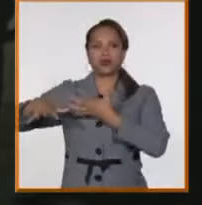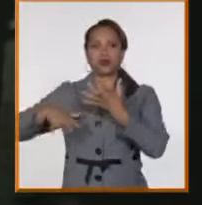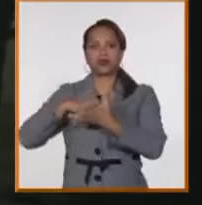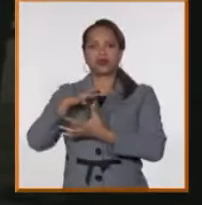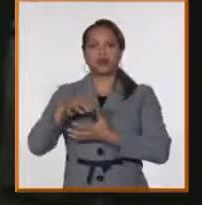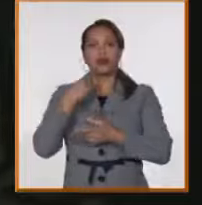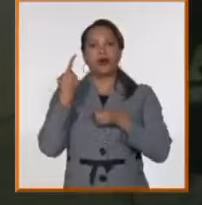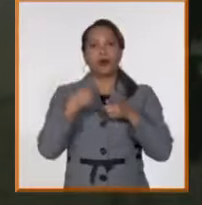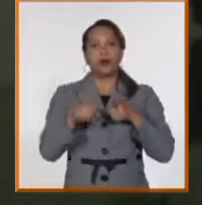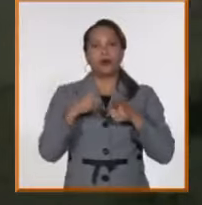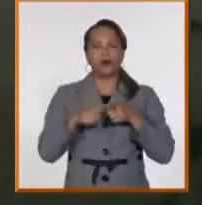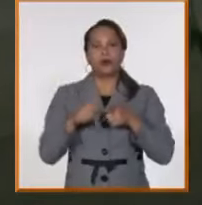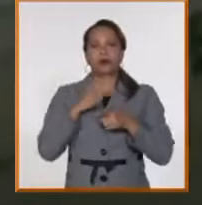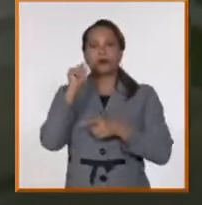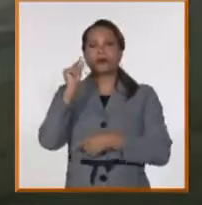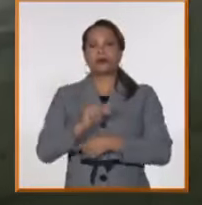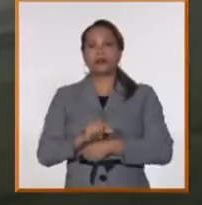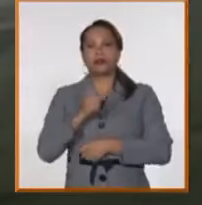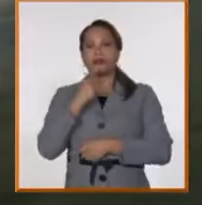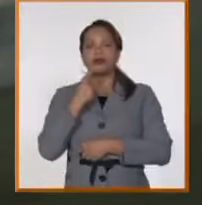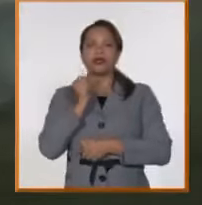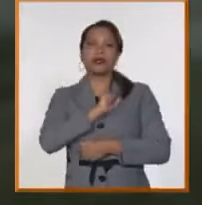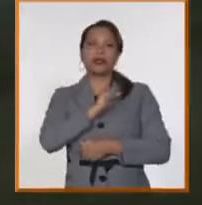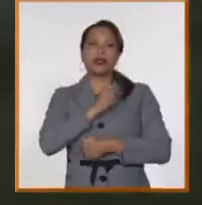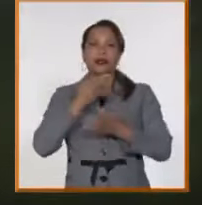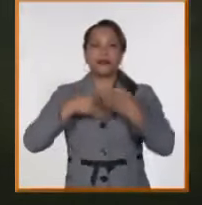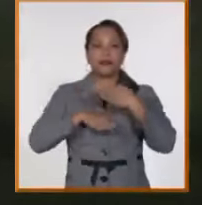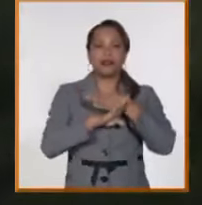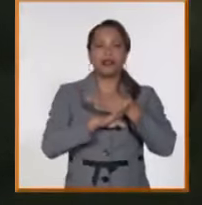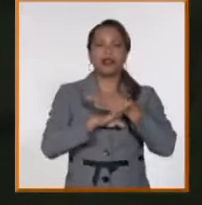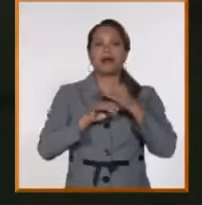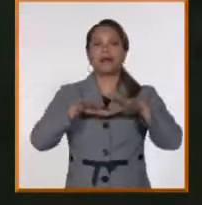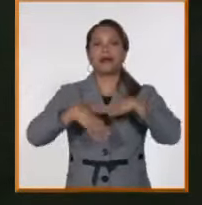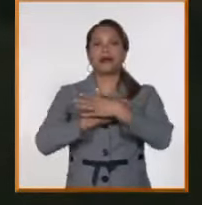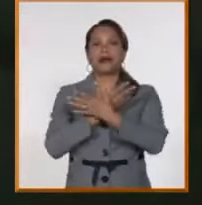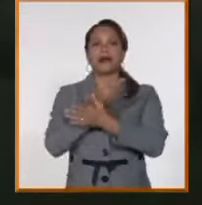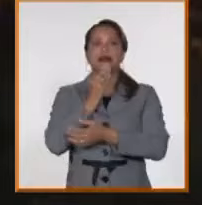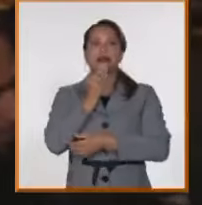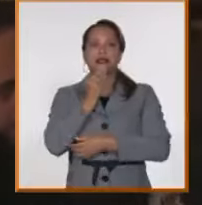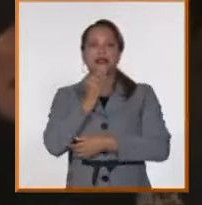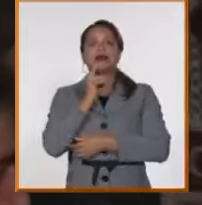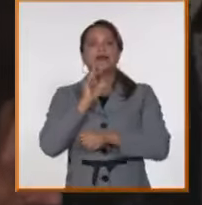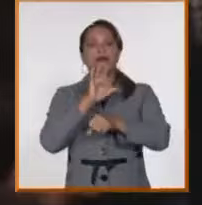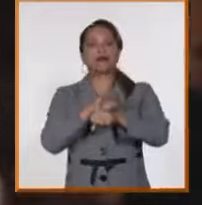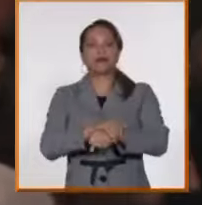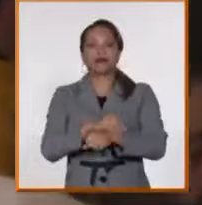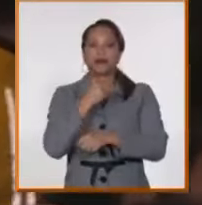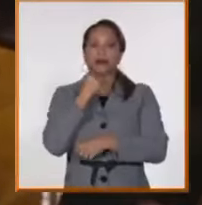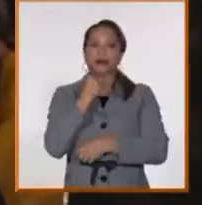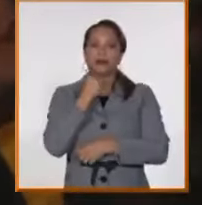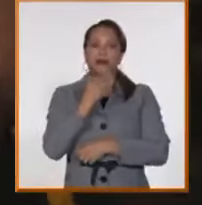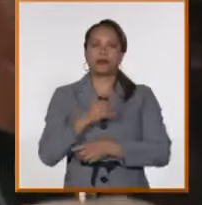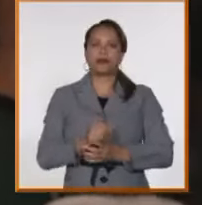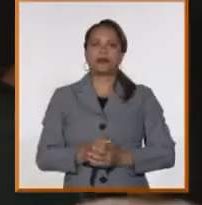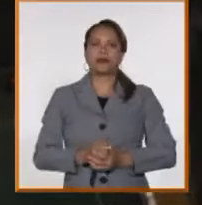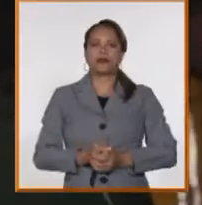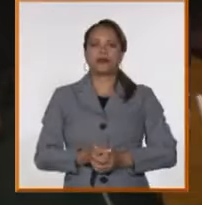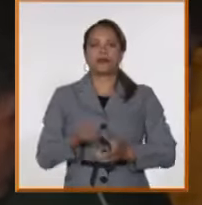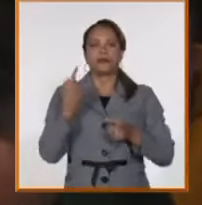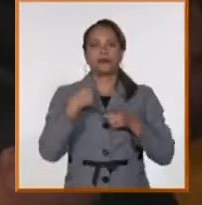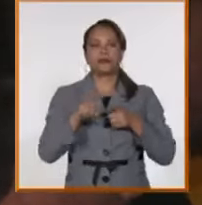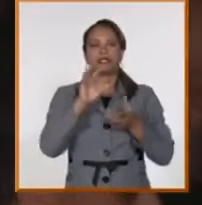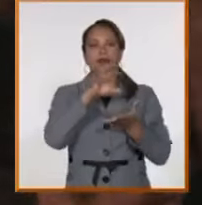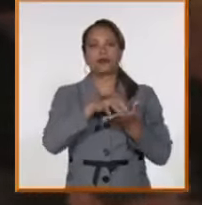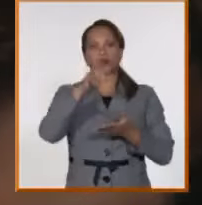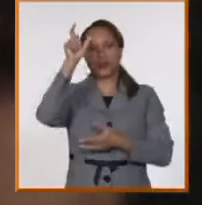decenas de manifestantes trataron de penetrar en la embajada israelí pero fueron repelidos por la policía mientras que en la ciudad